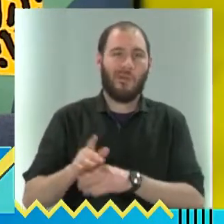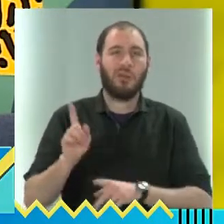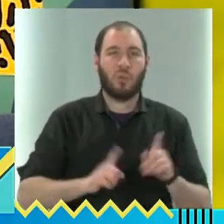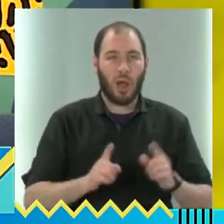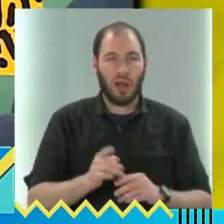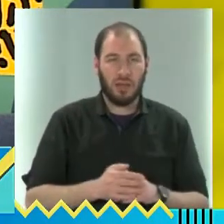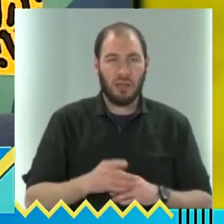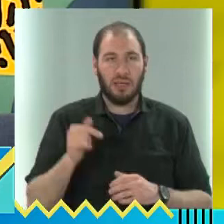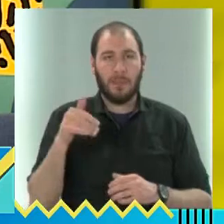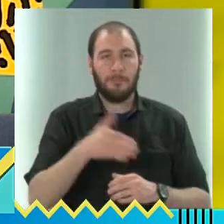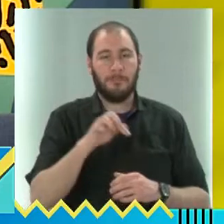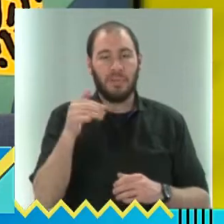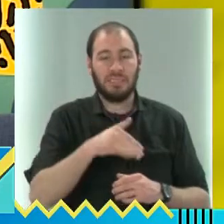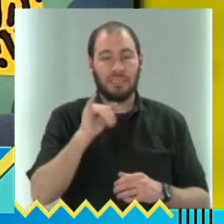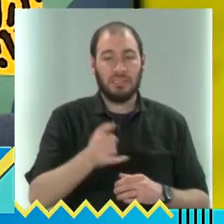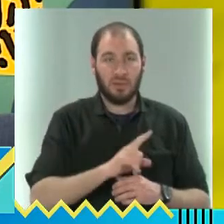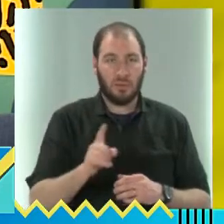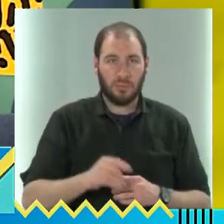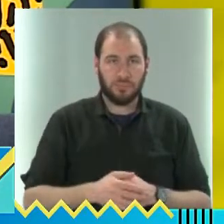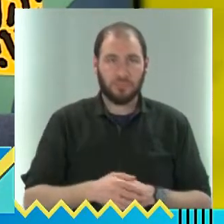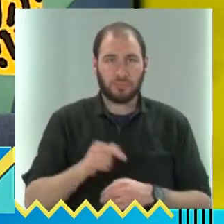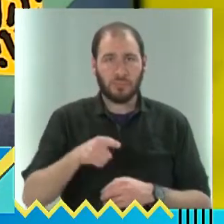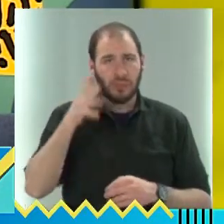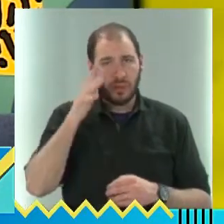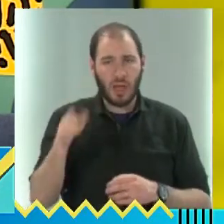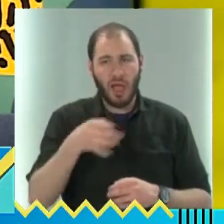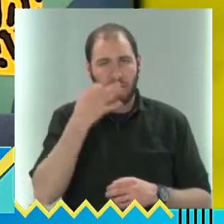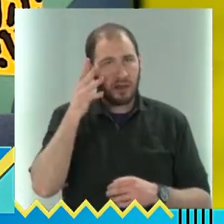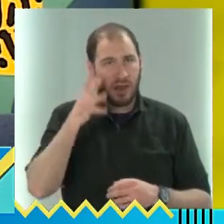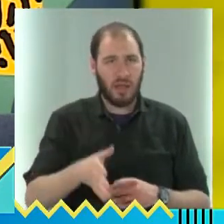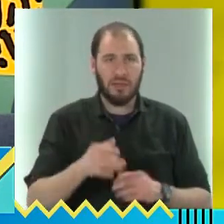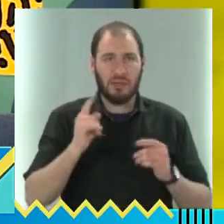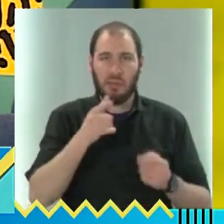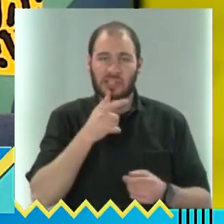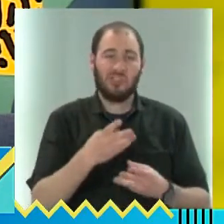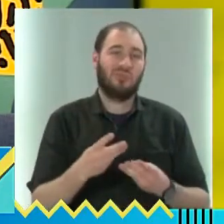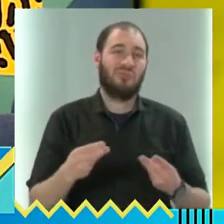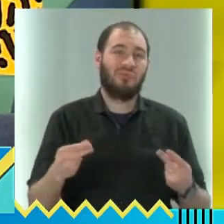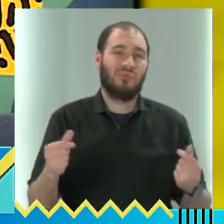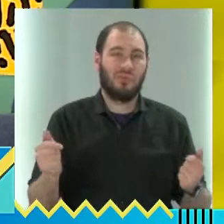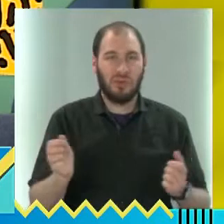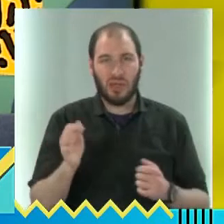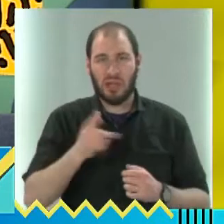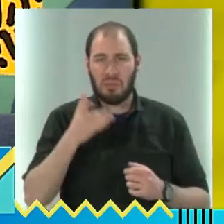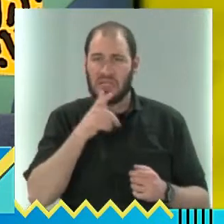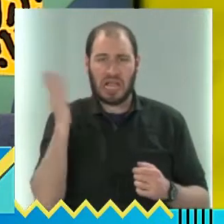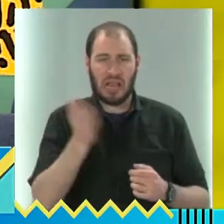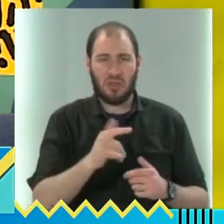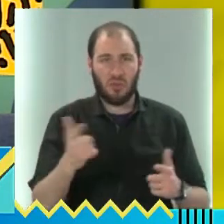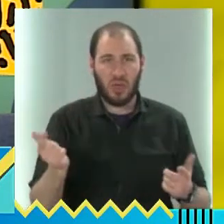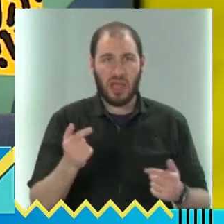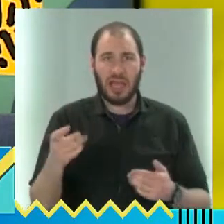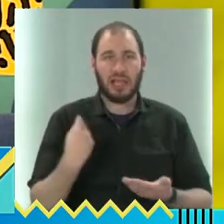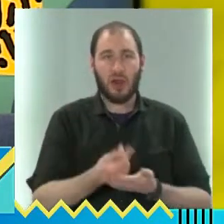para estar o no estar en el recinto. La verdad que es grave lo que dice el pastor y lo dice tan livianamente creyendo en una impunidad que como